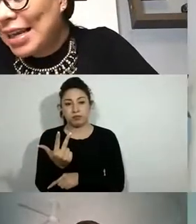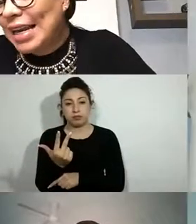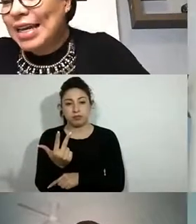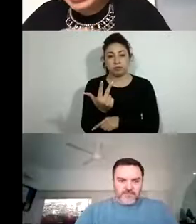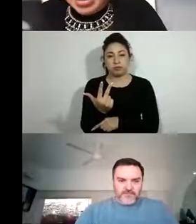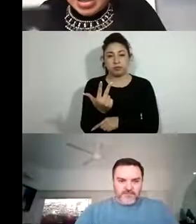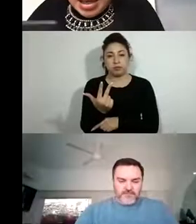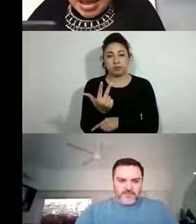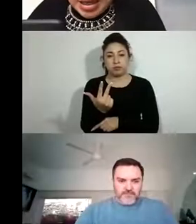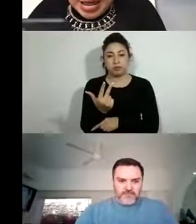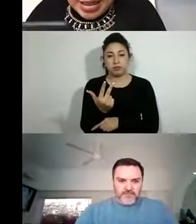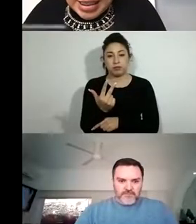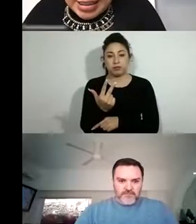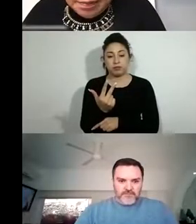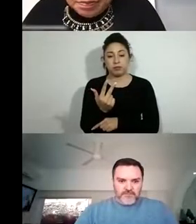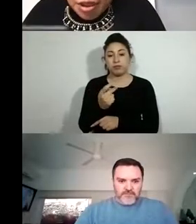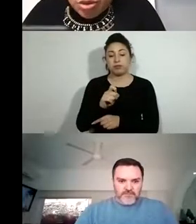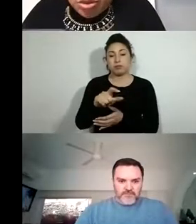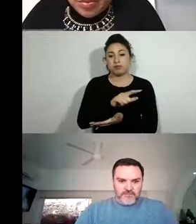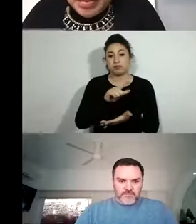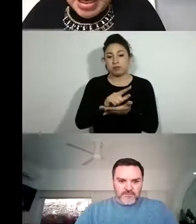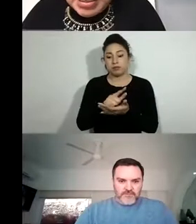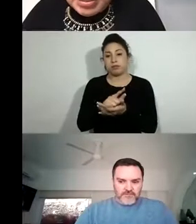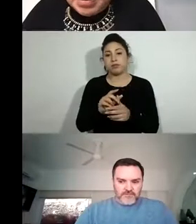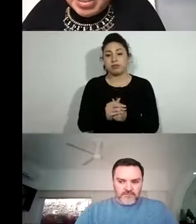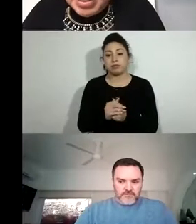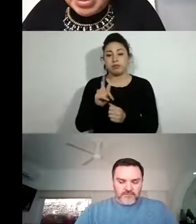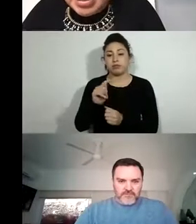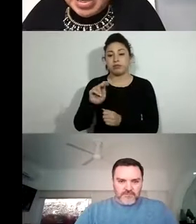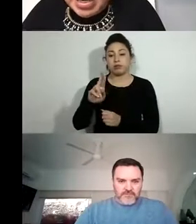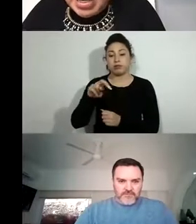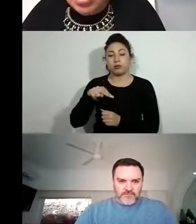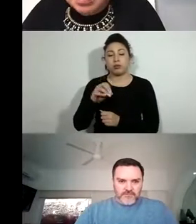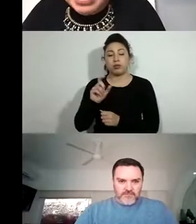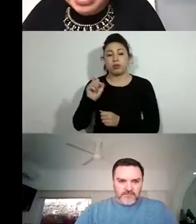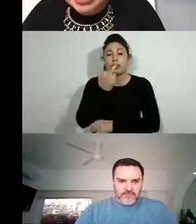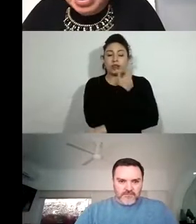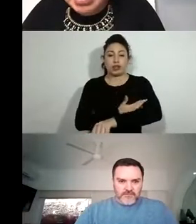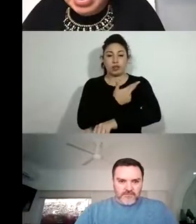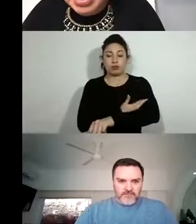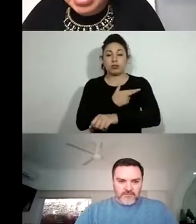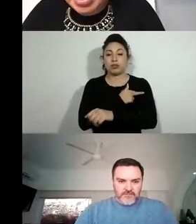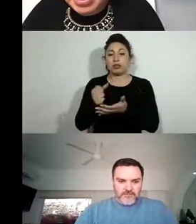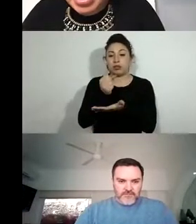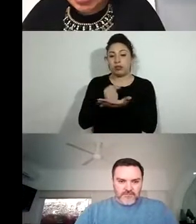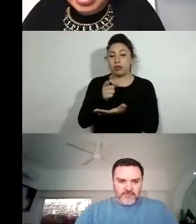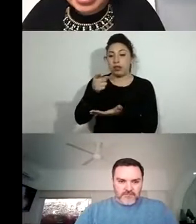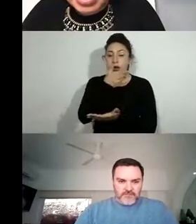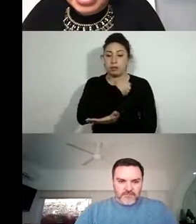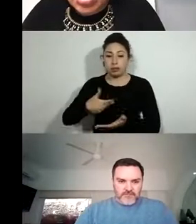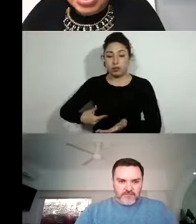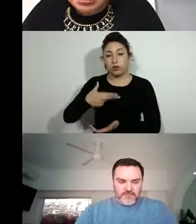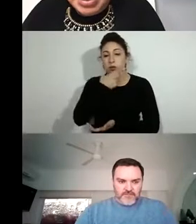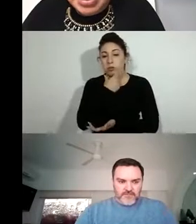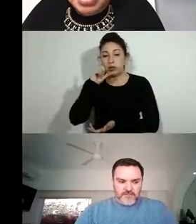48ª de la ley, que dice así: turno. Es el trámite que dicta la o el presidente de la mesa directiva durante